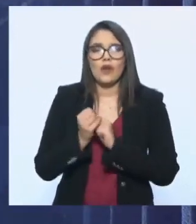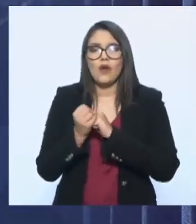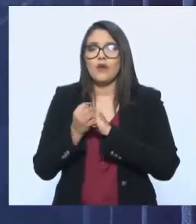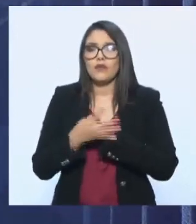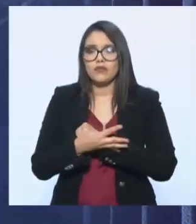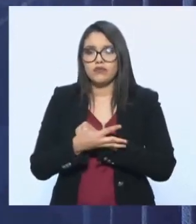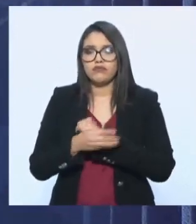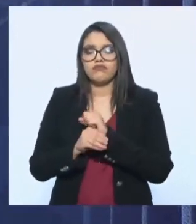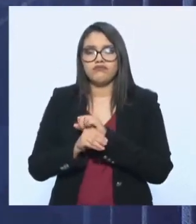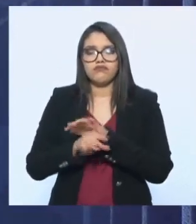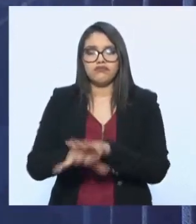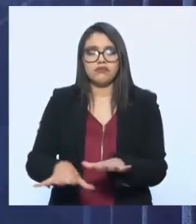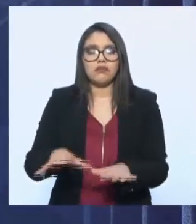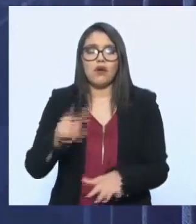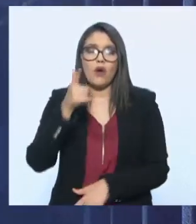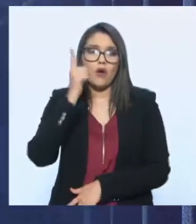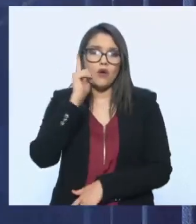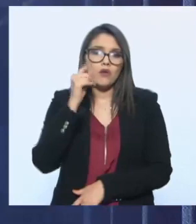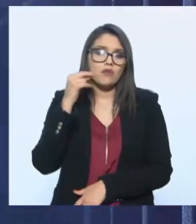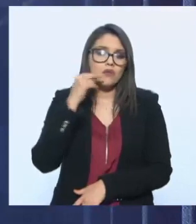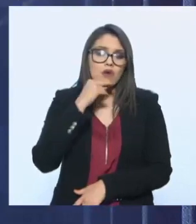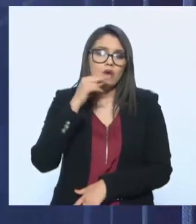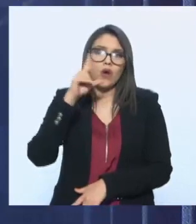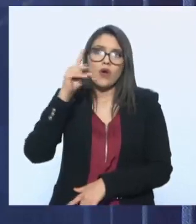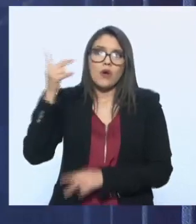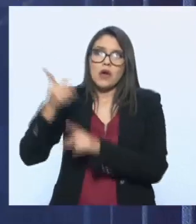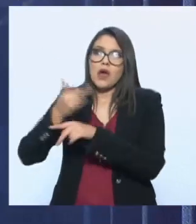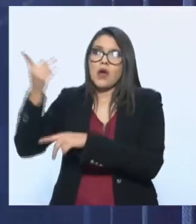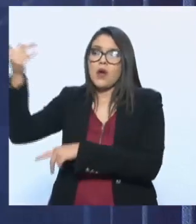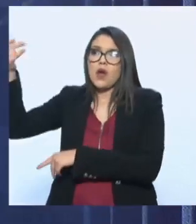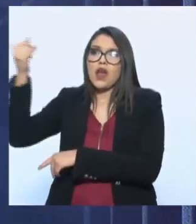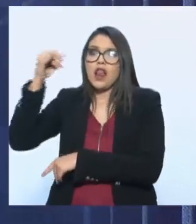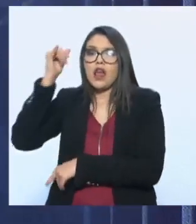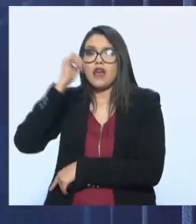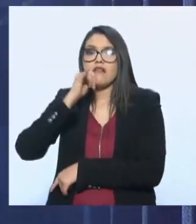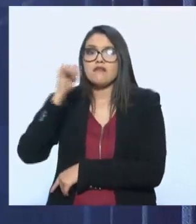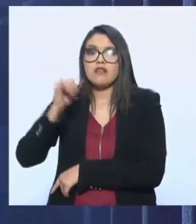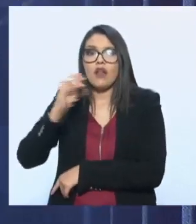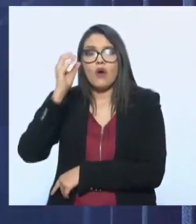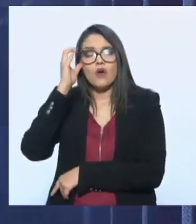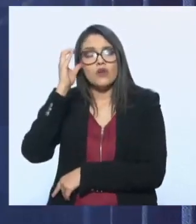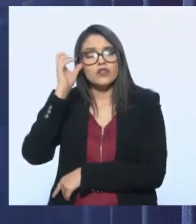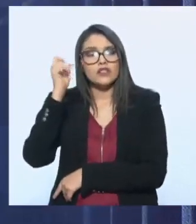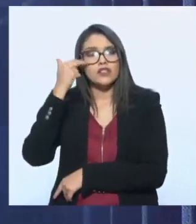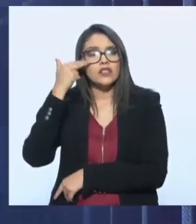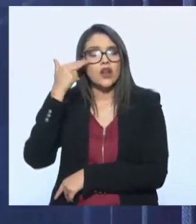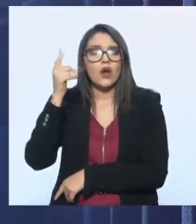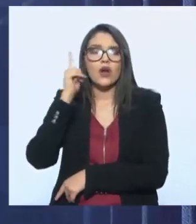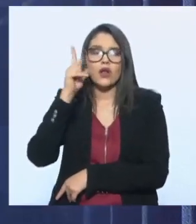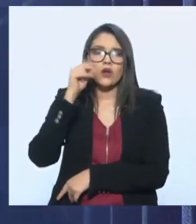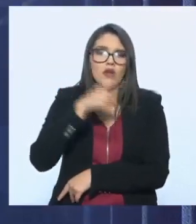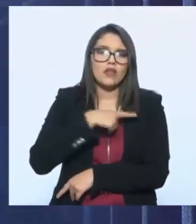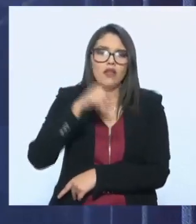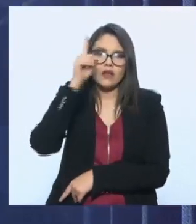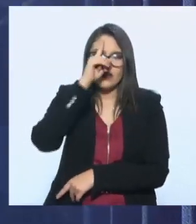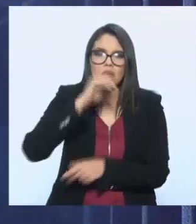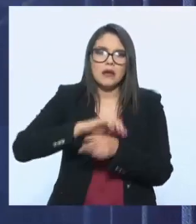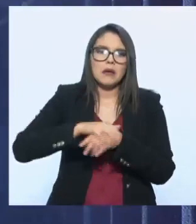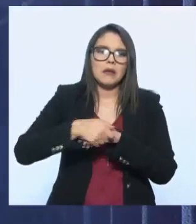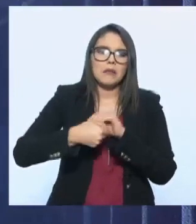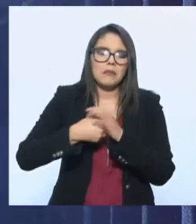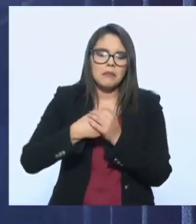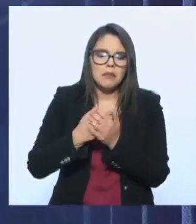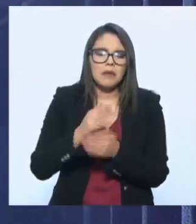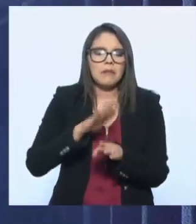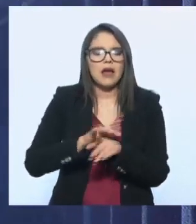esperemos que no nos afecte como afectó a China o a Italia. Y hay que seguir las recomendaciones, lavarse las manos, mantener medidas de higiene